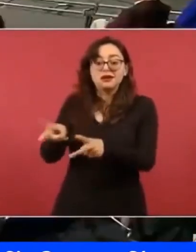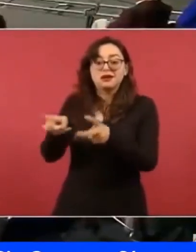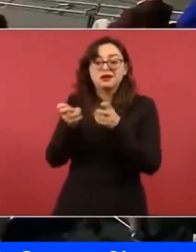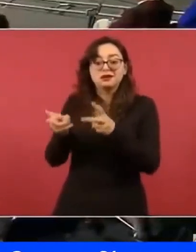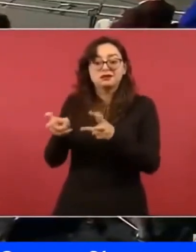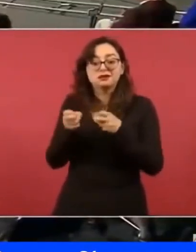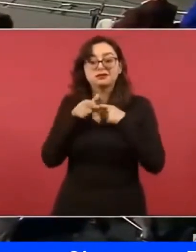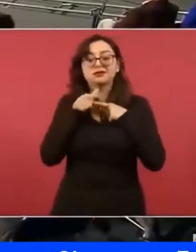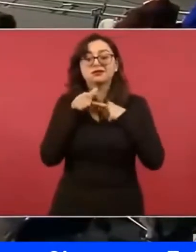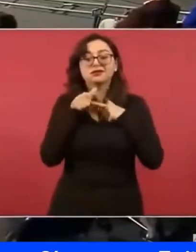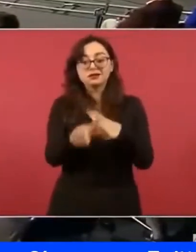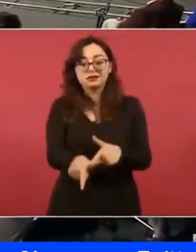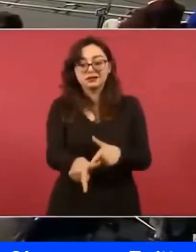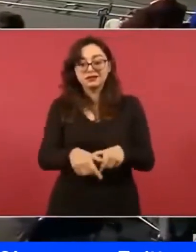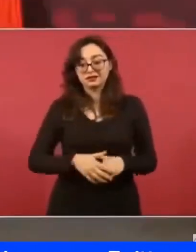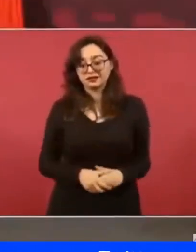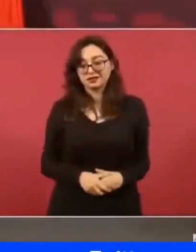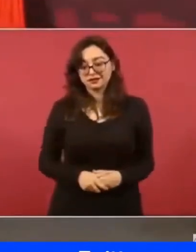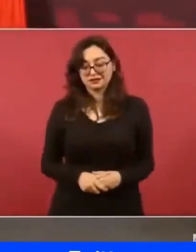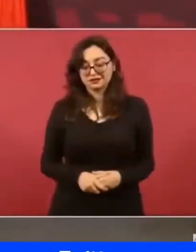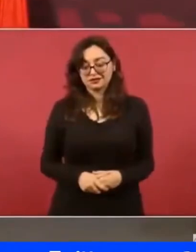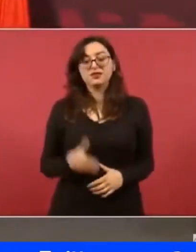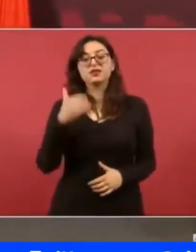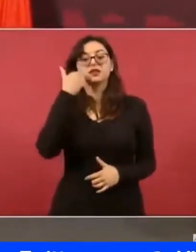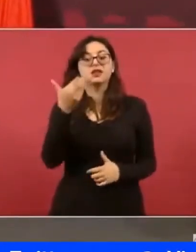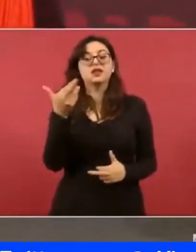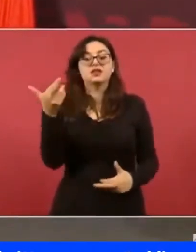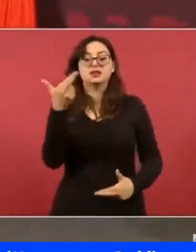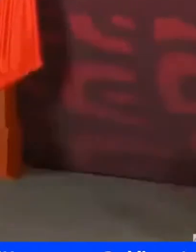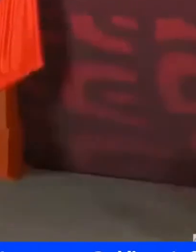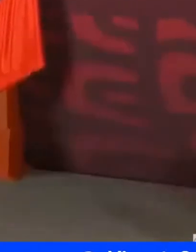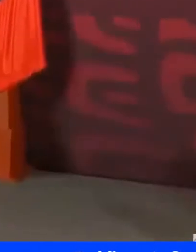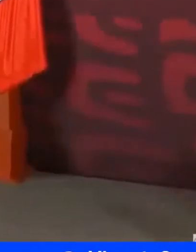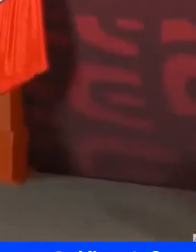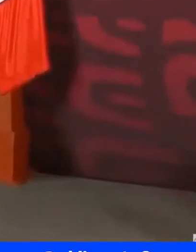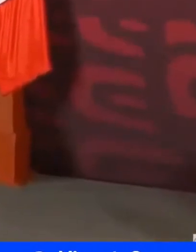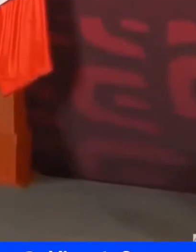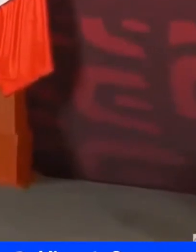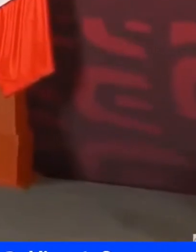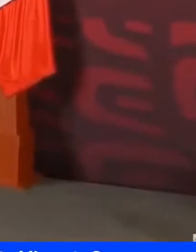claridad, quieren regresar por sus fueros.